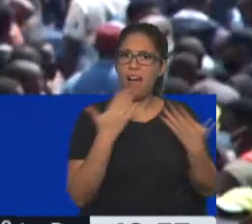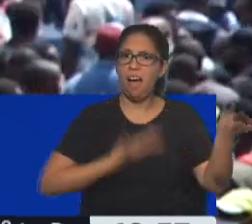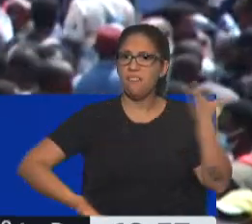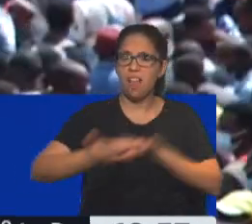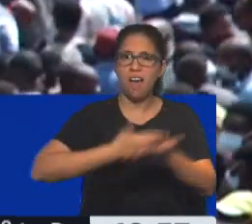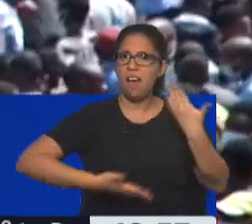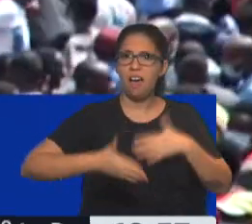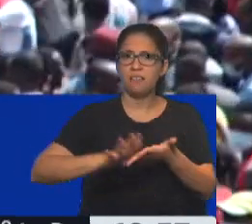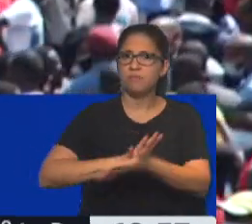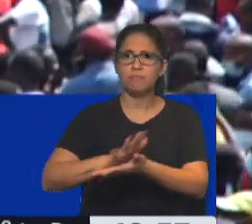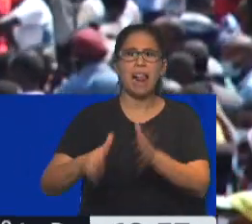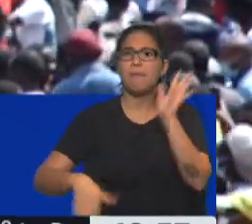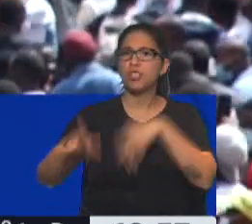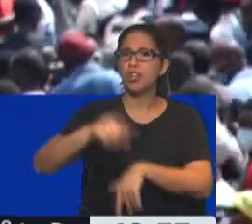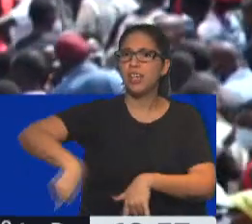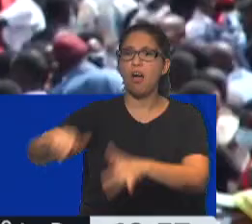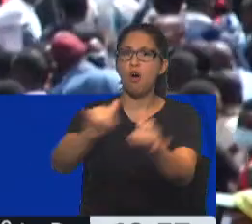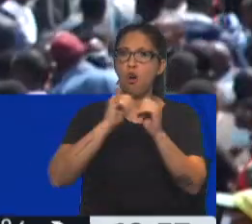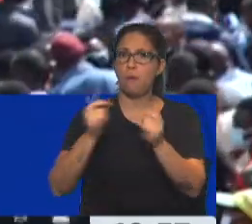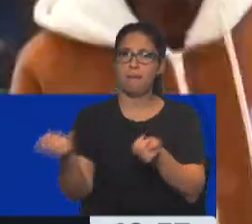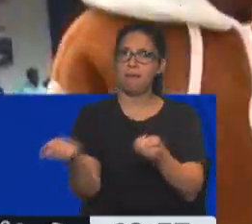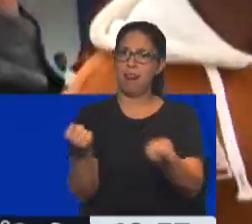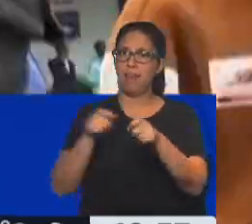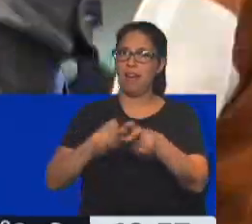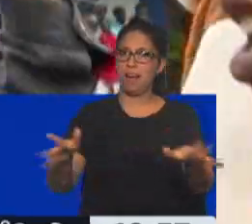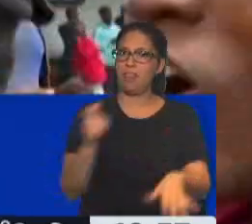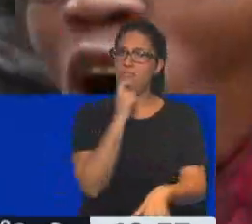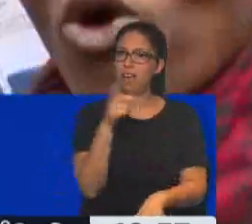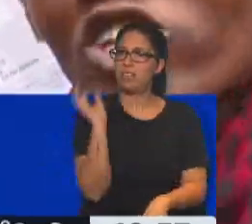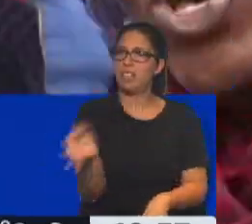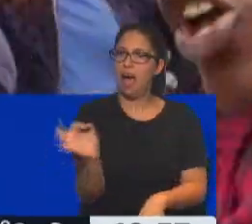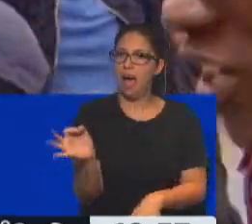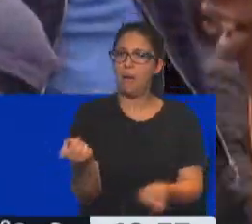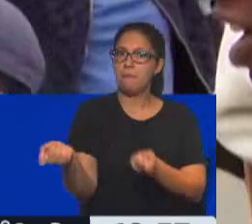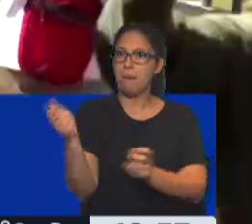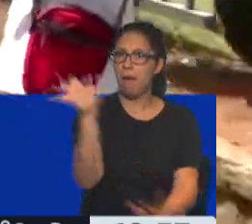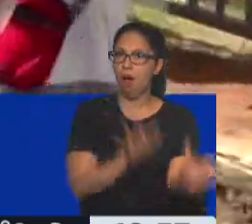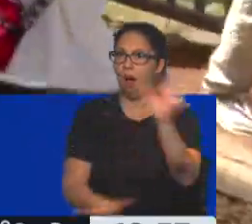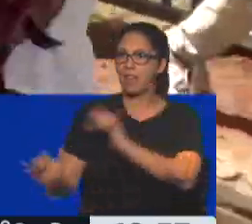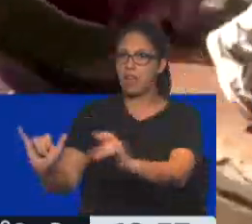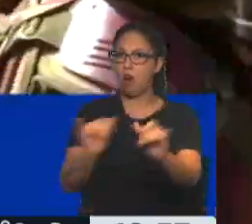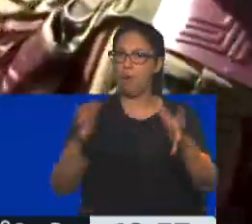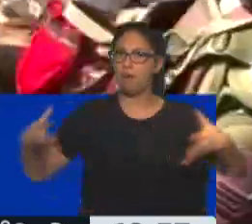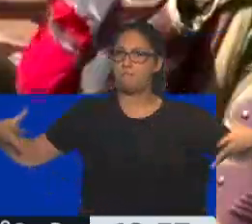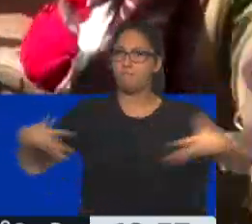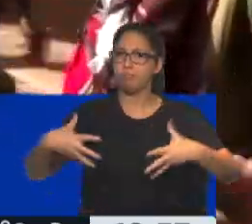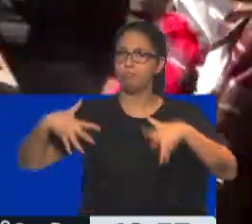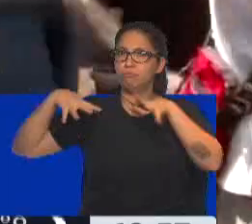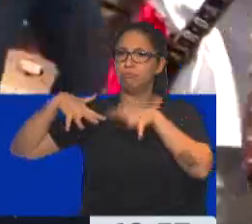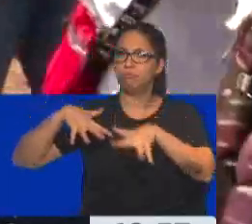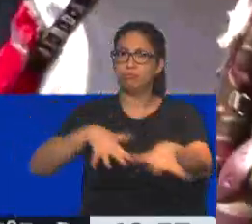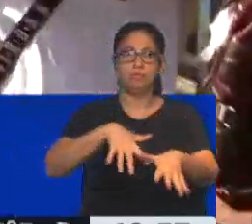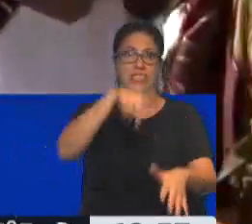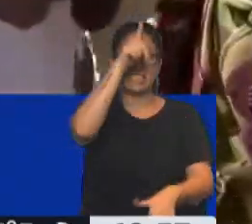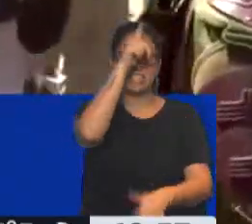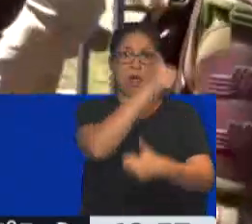medida por estudiantes universitarios con buen manejo de las redes sociales que lograron organizar a la juventud, tomando por sorpresa a las agencias de